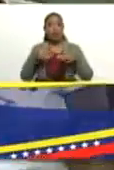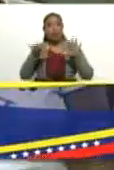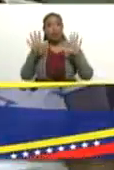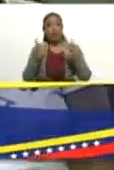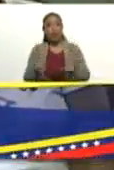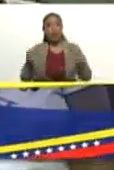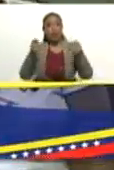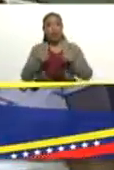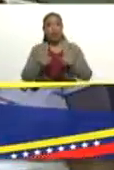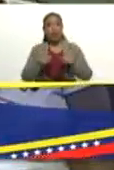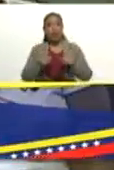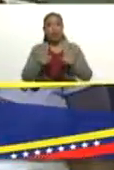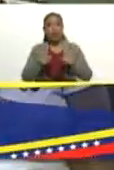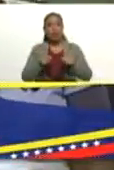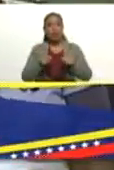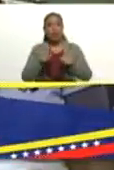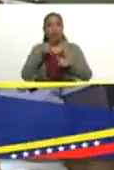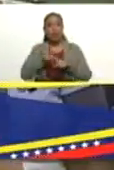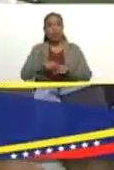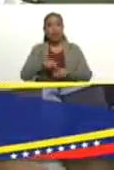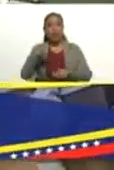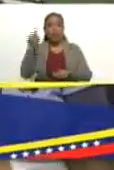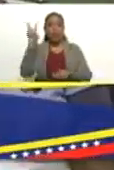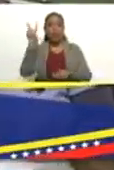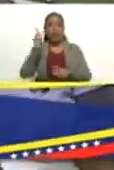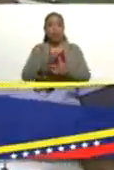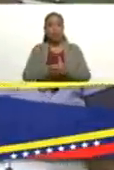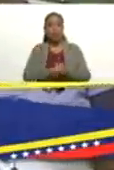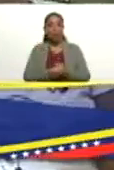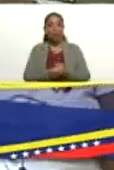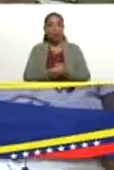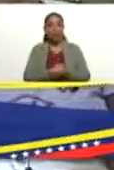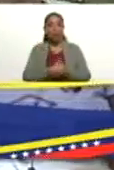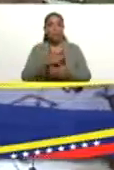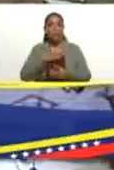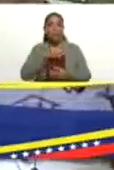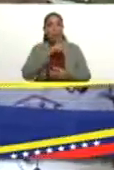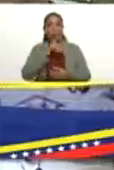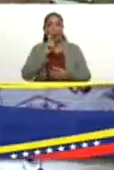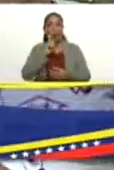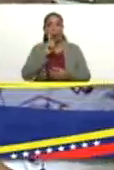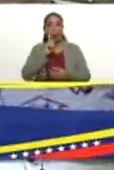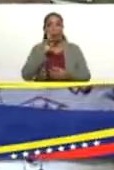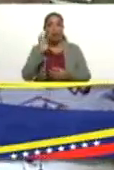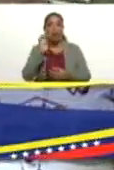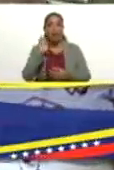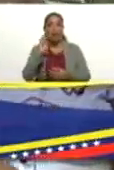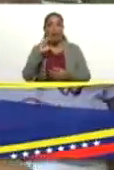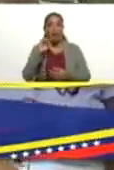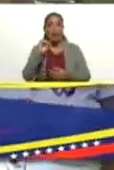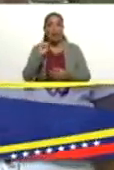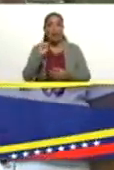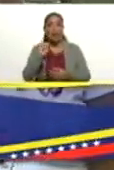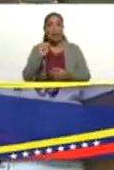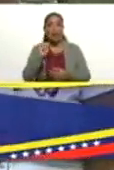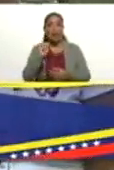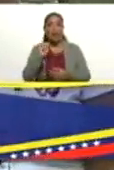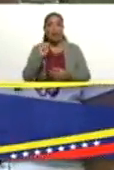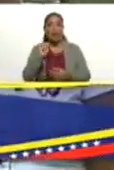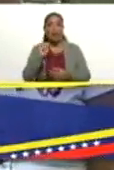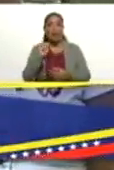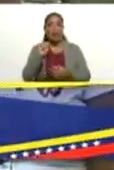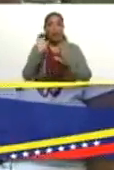bloqueo criminal al que está sometida nuestra patria. Mi nombre es Francis Borges, soy líder de comunidad, como ya le dije, de la etapa